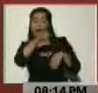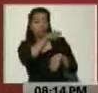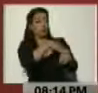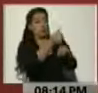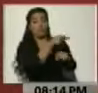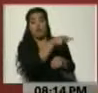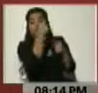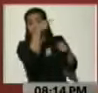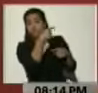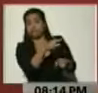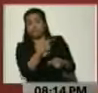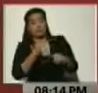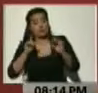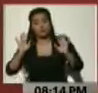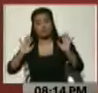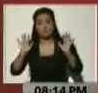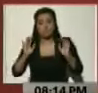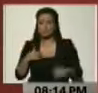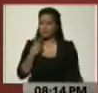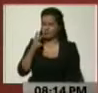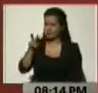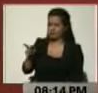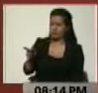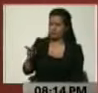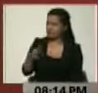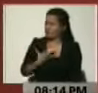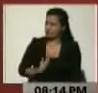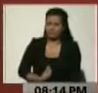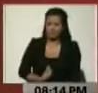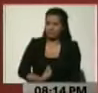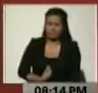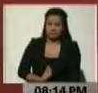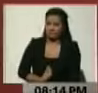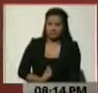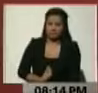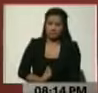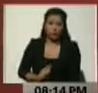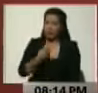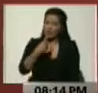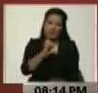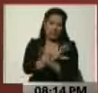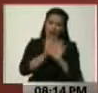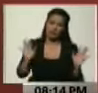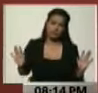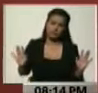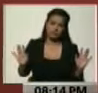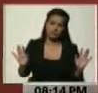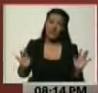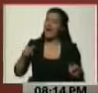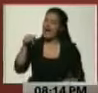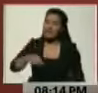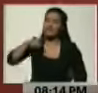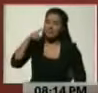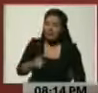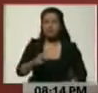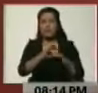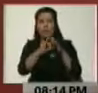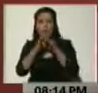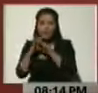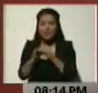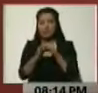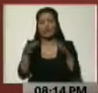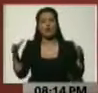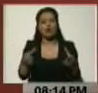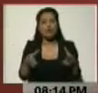asumen su propia culpa. Da tristeza decirlo, pero estamos obligados a decirlo porque necesitamos unidad de las fuerzas revolucionarias.